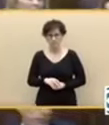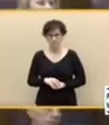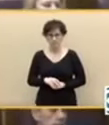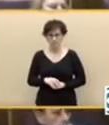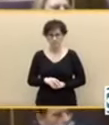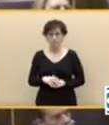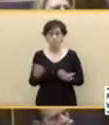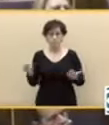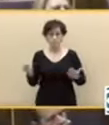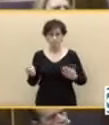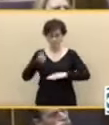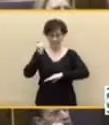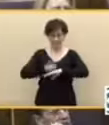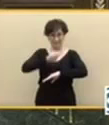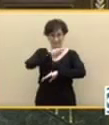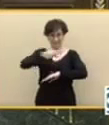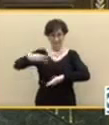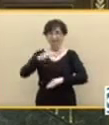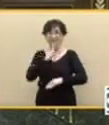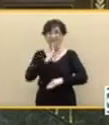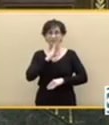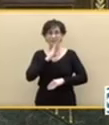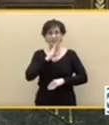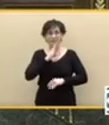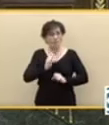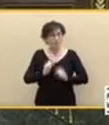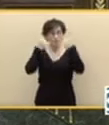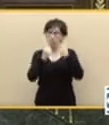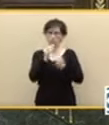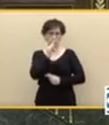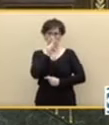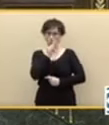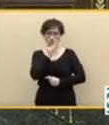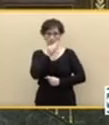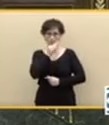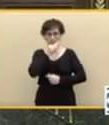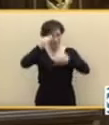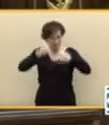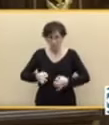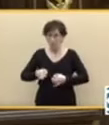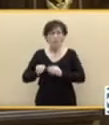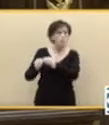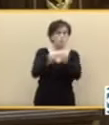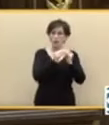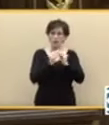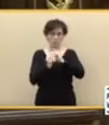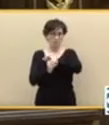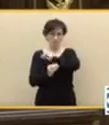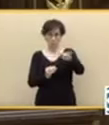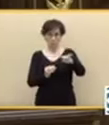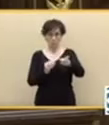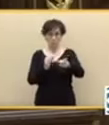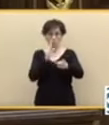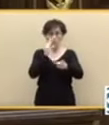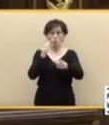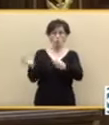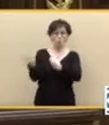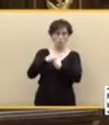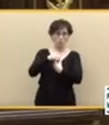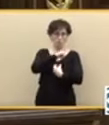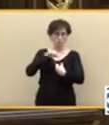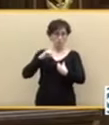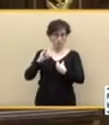Sentencia que además no es firme, ni es unánime porque tiene un voto particular, pero a usted eso